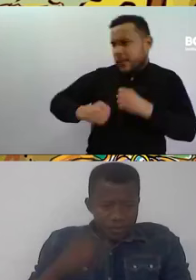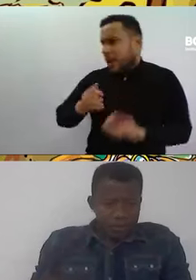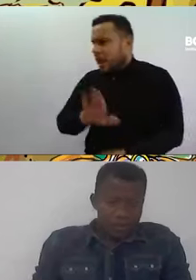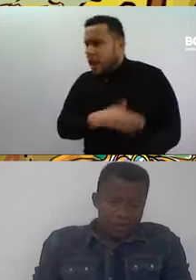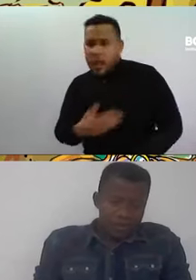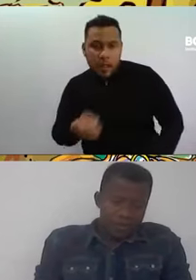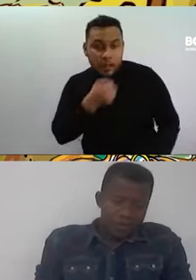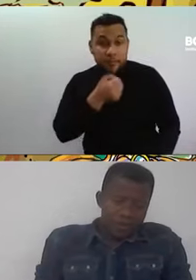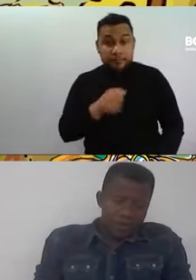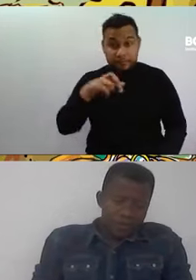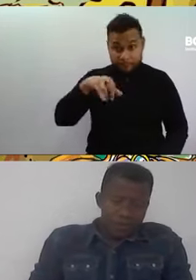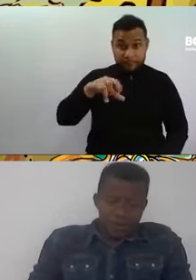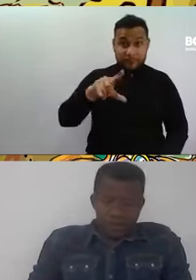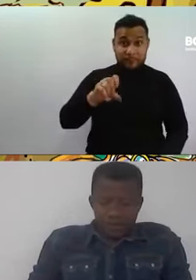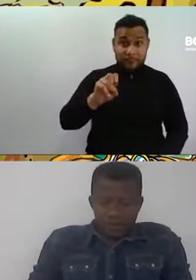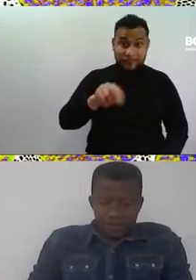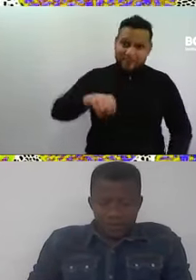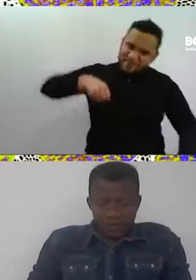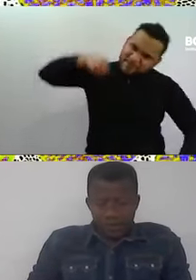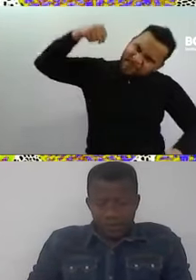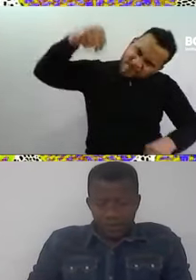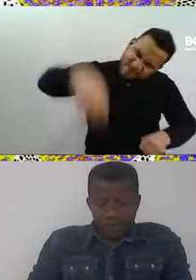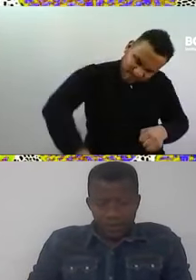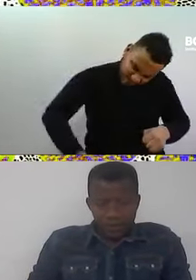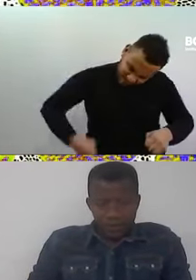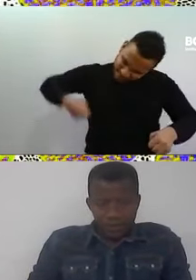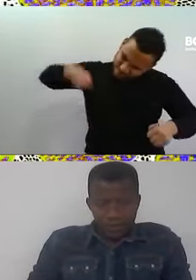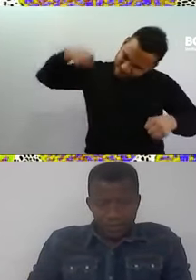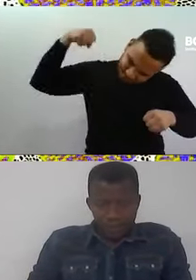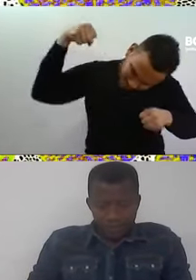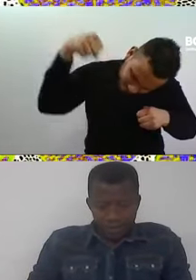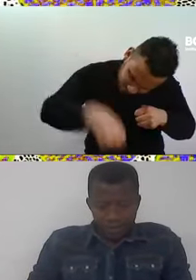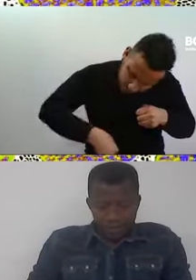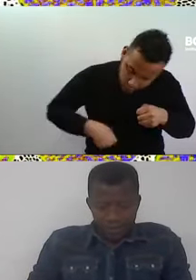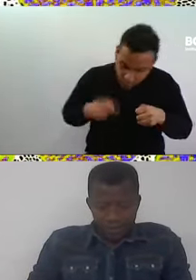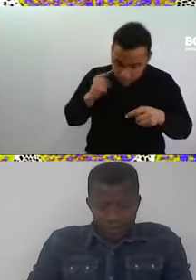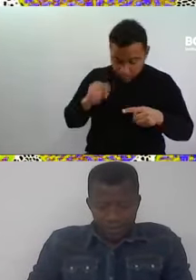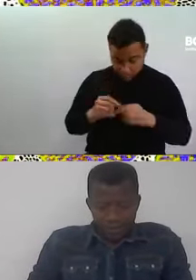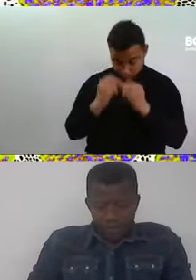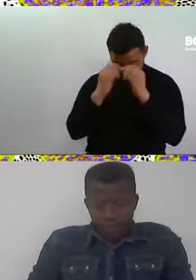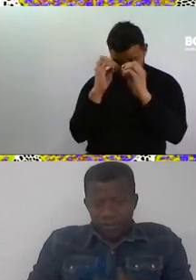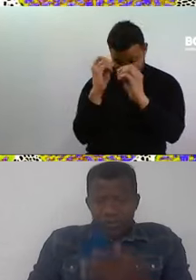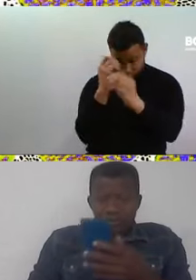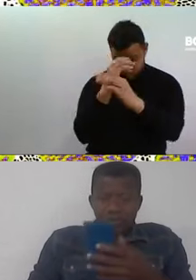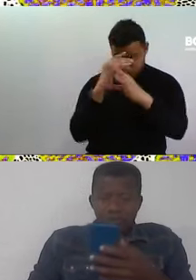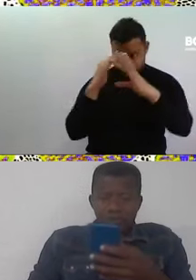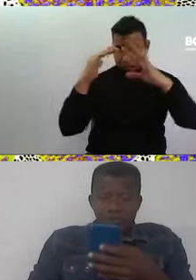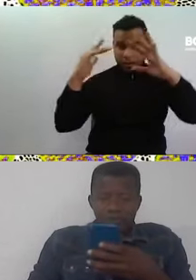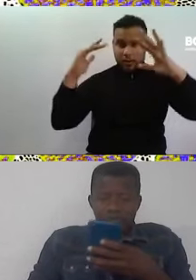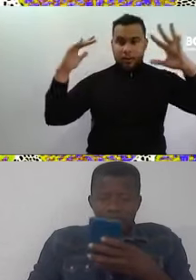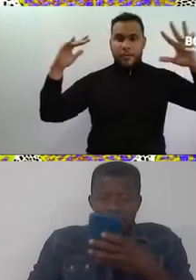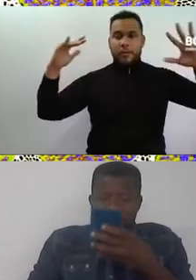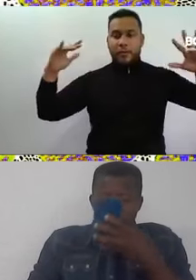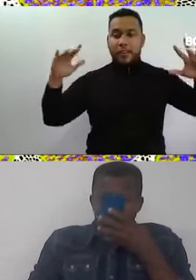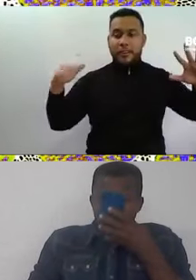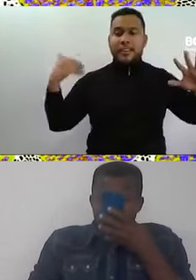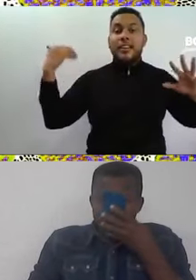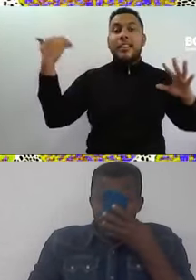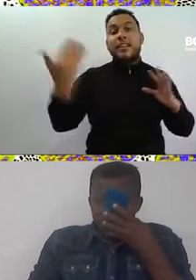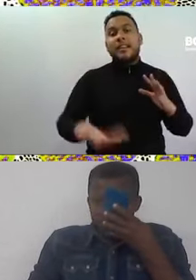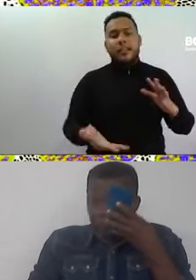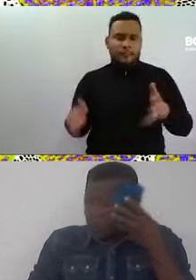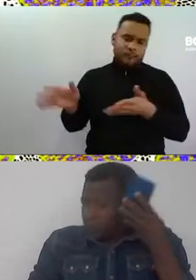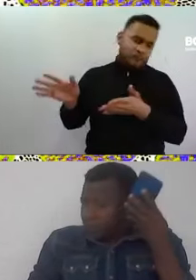pilón está para pilar los sueños, para cacicar y luego ventear